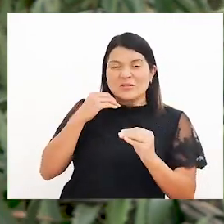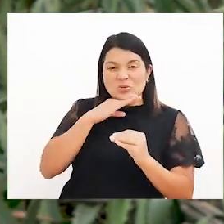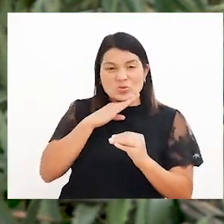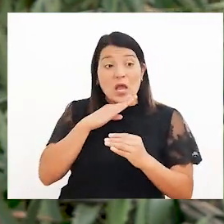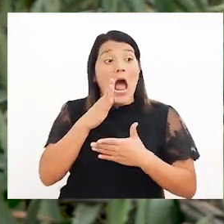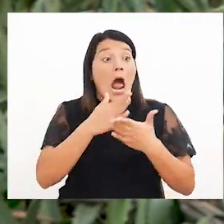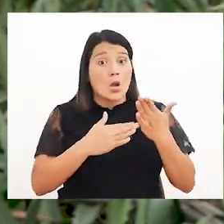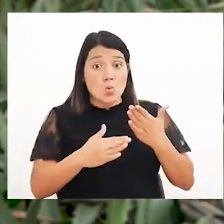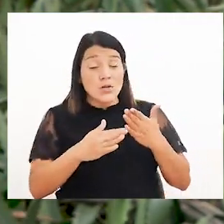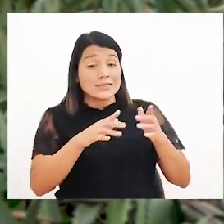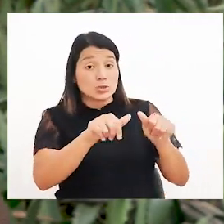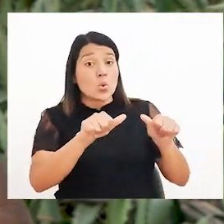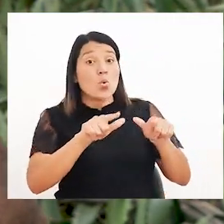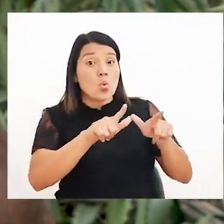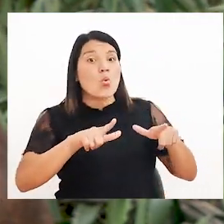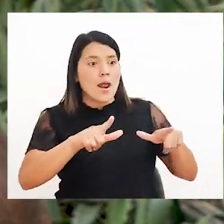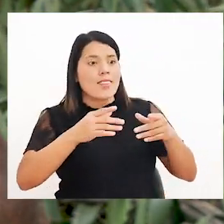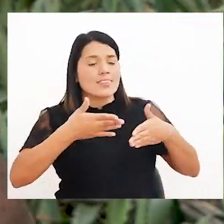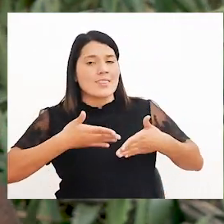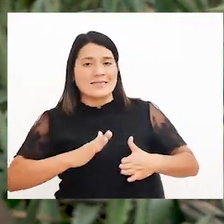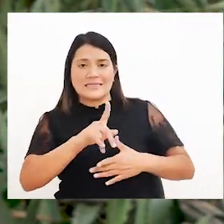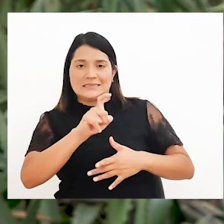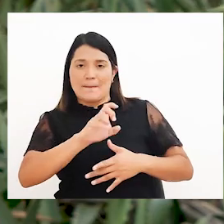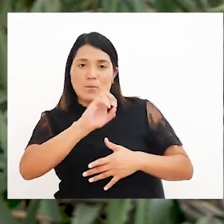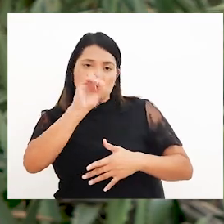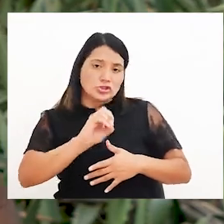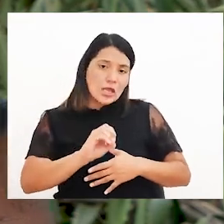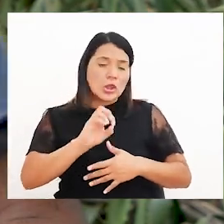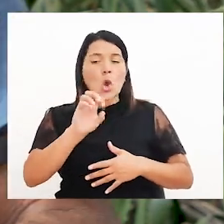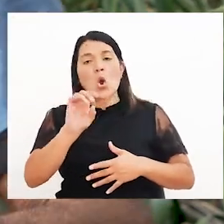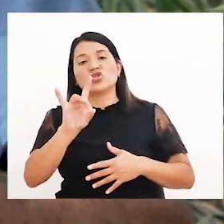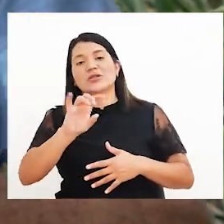100, es un sol de un 0.8.